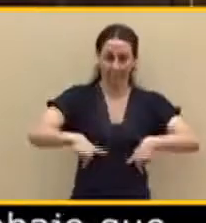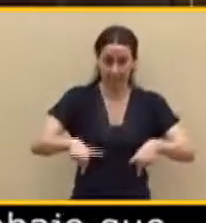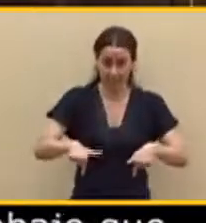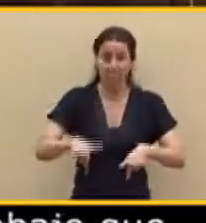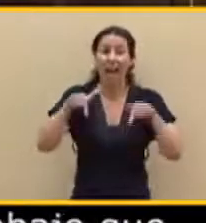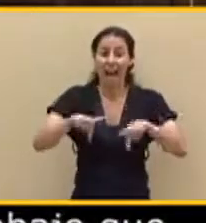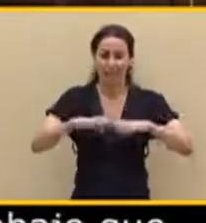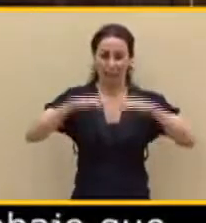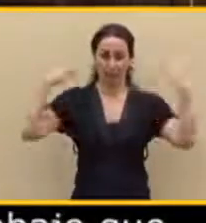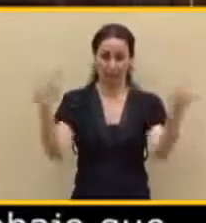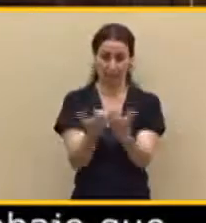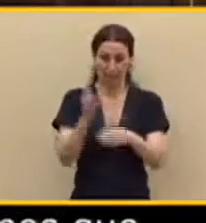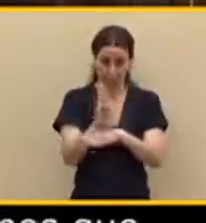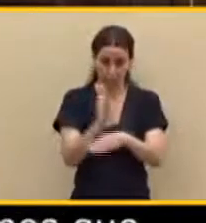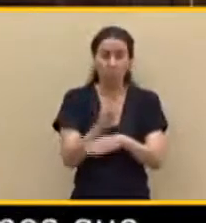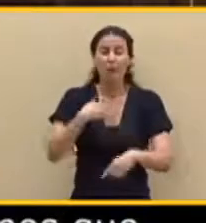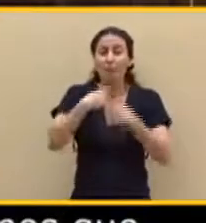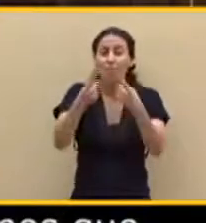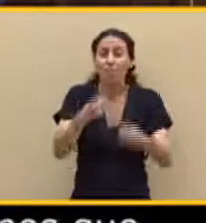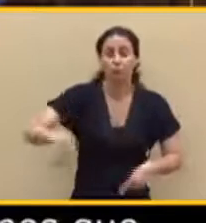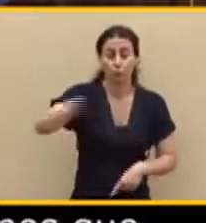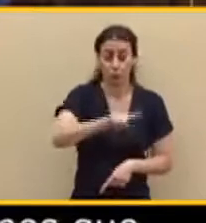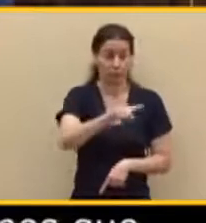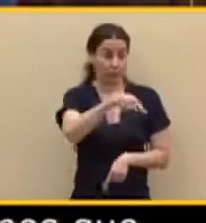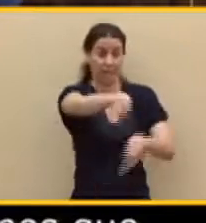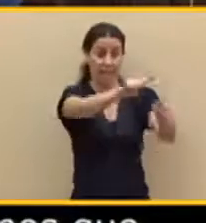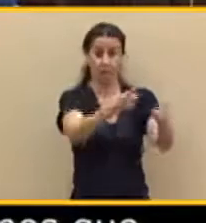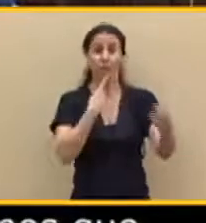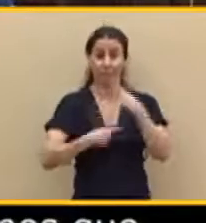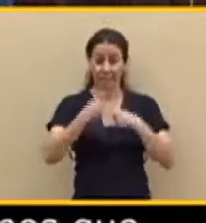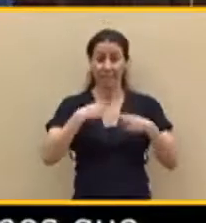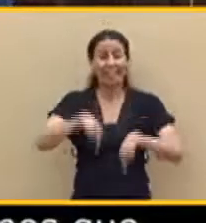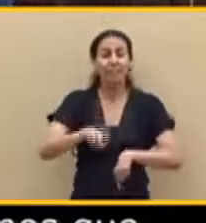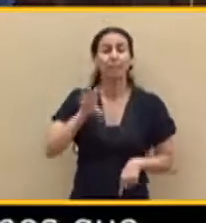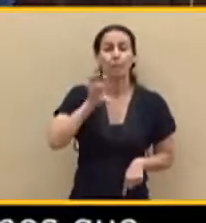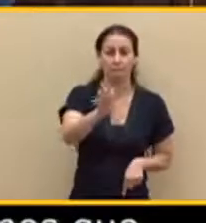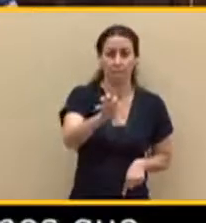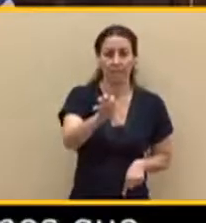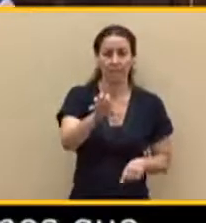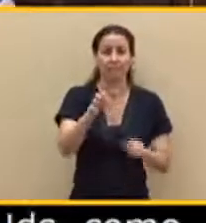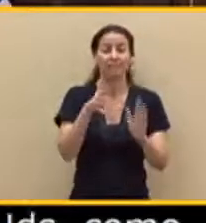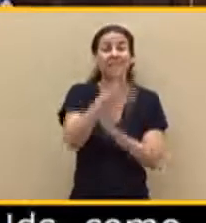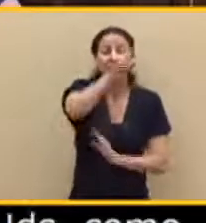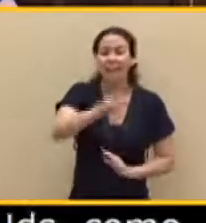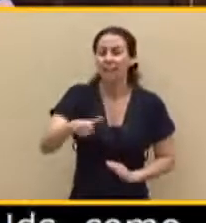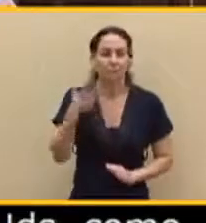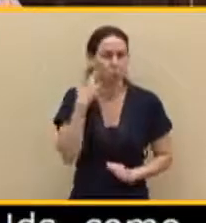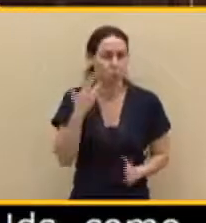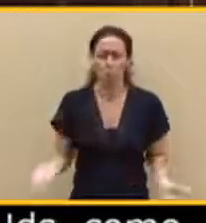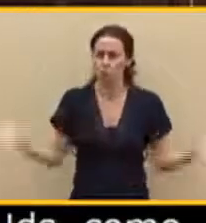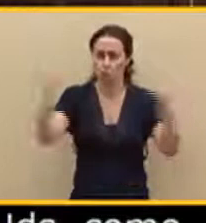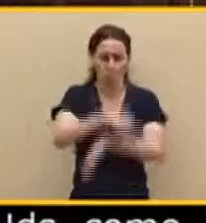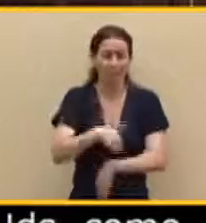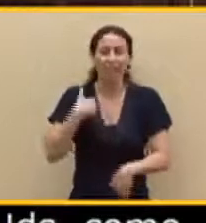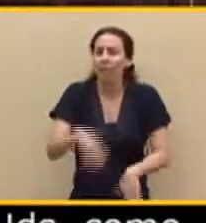para decirles a ustedes, como les dicen ellos y ellas cada día, que en este país, señorías, la gente ya no tiene miedo y que ya no acepta sus